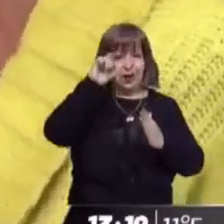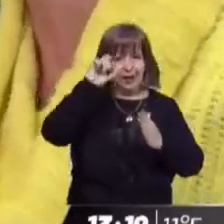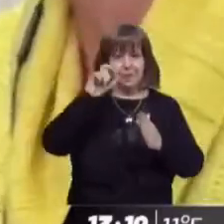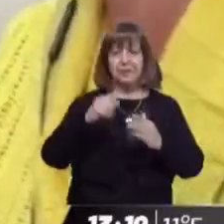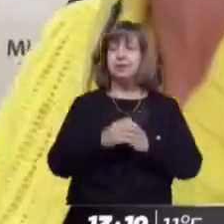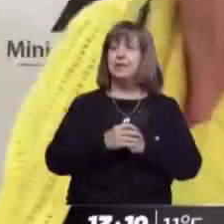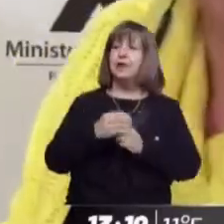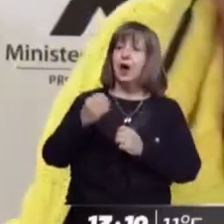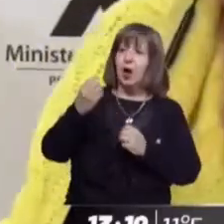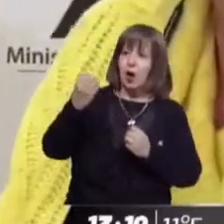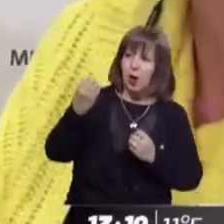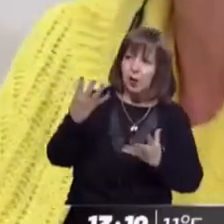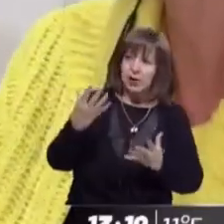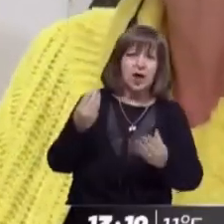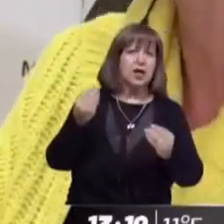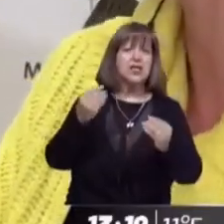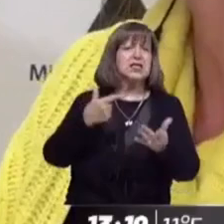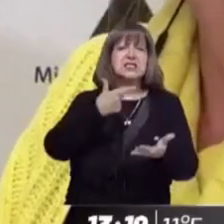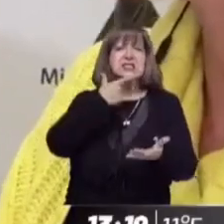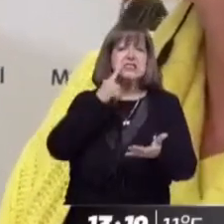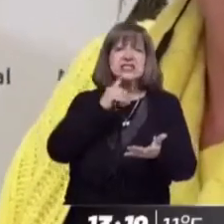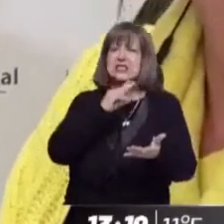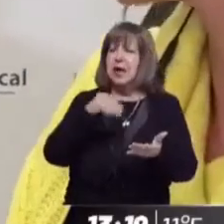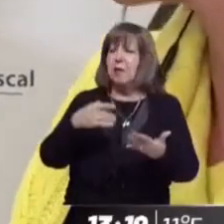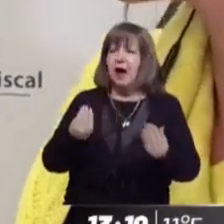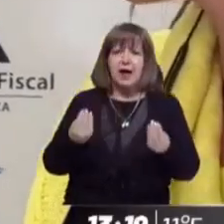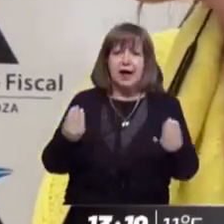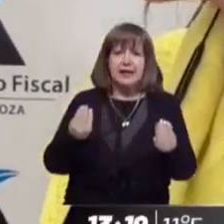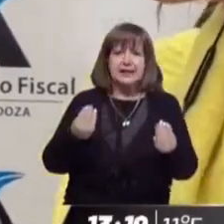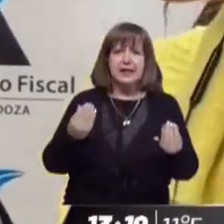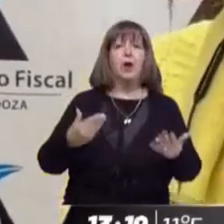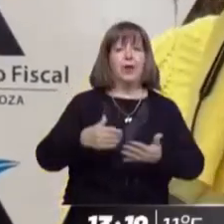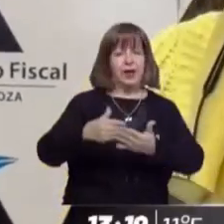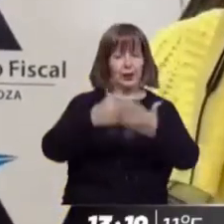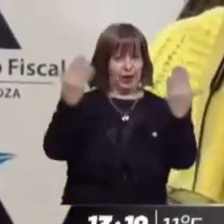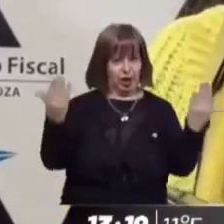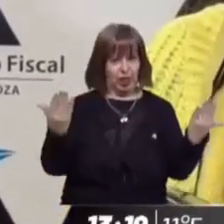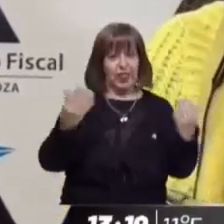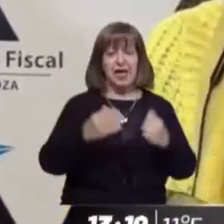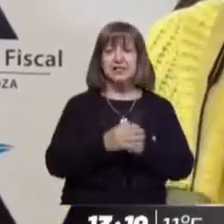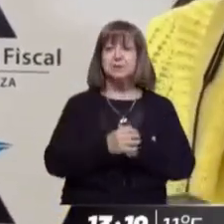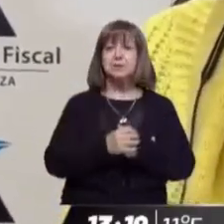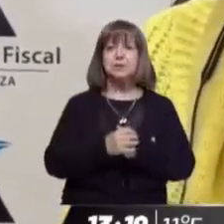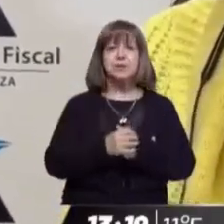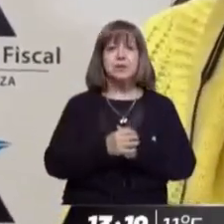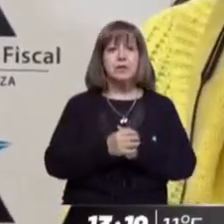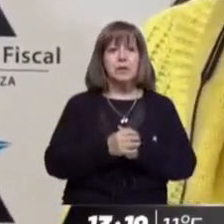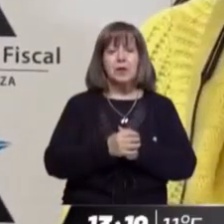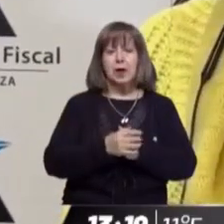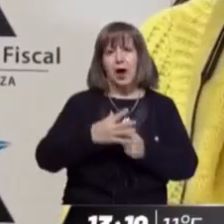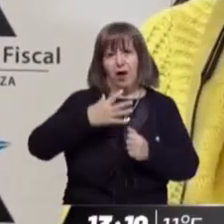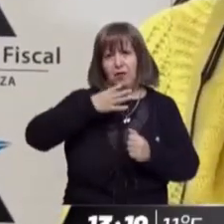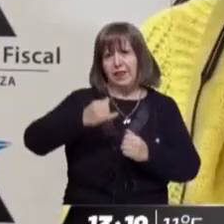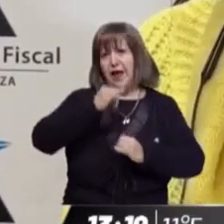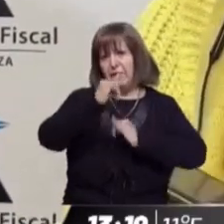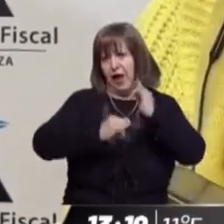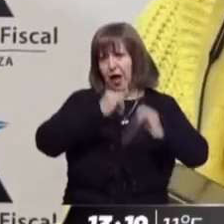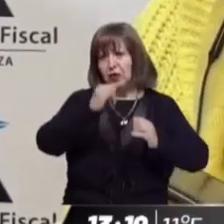sistema? Bien, buenos días a todos. La verdad es que